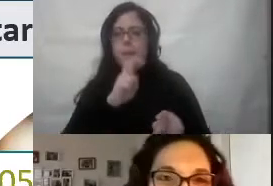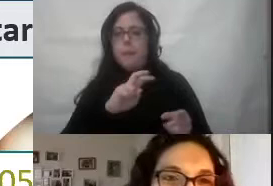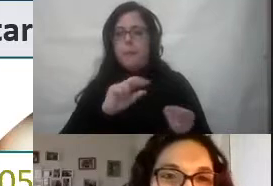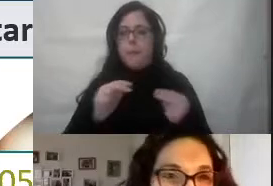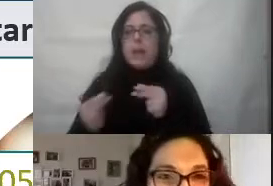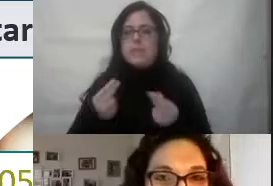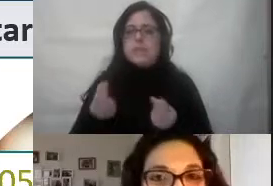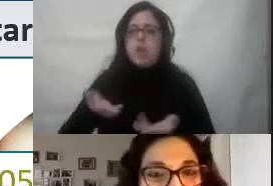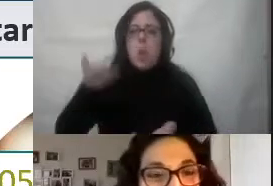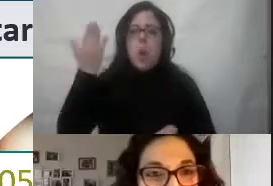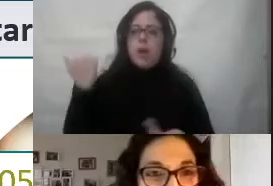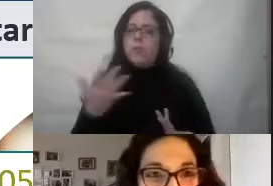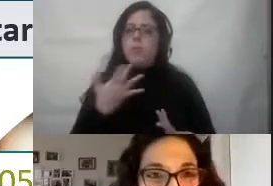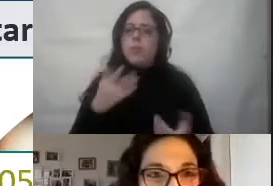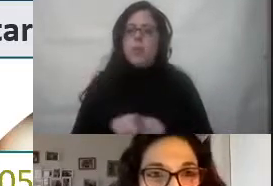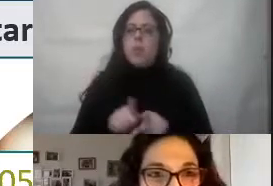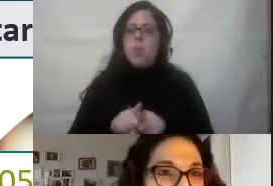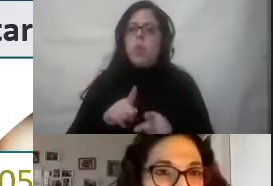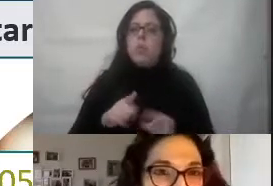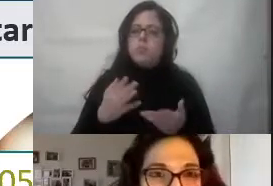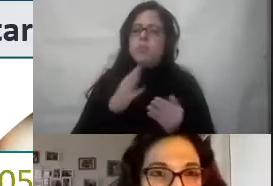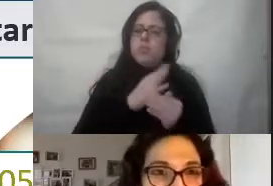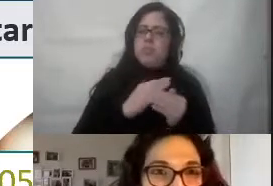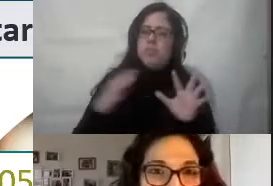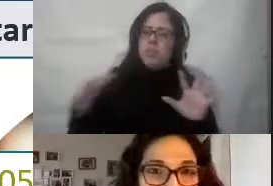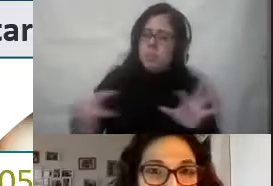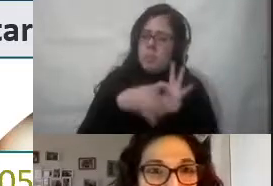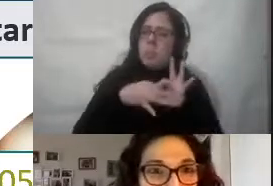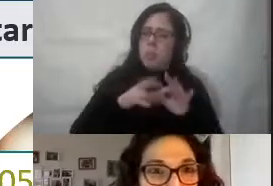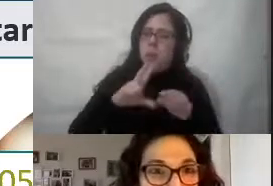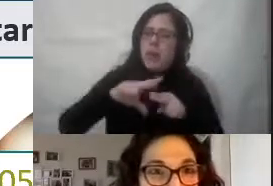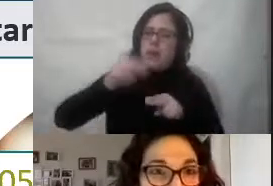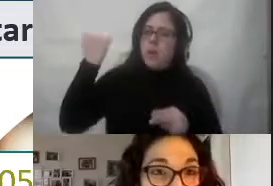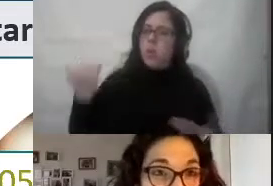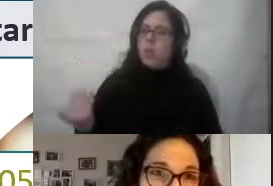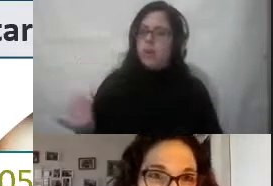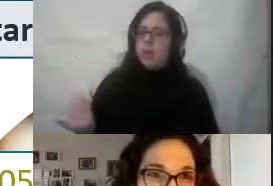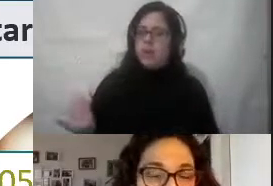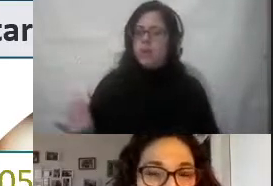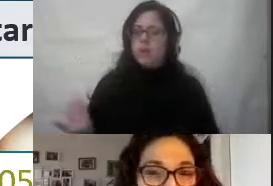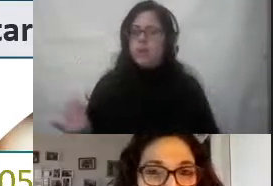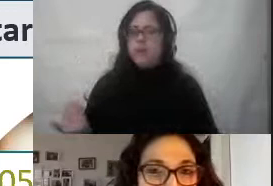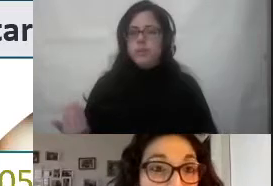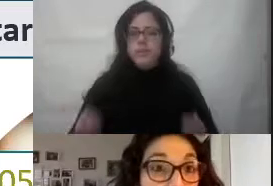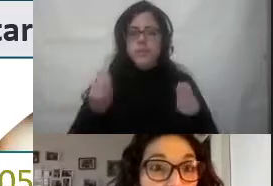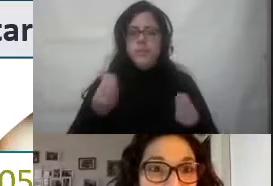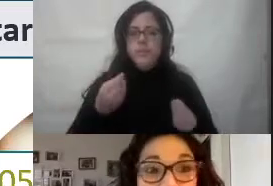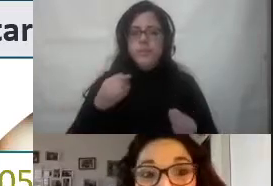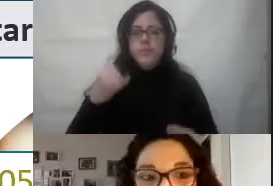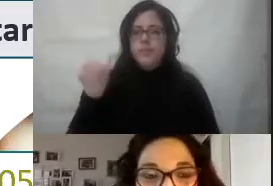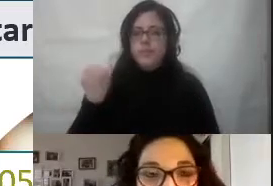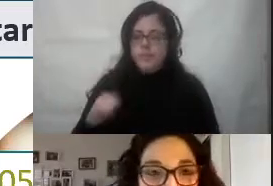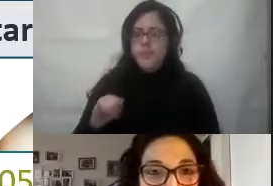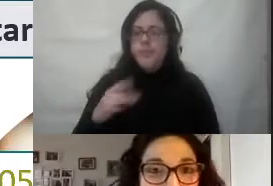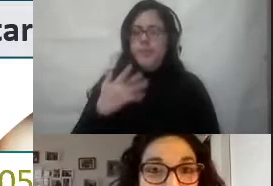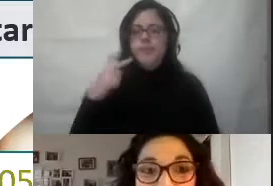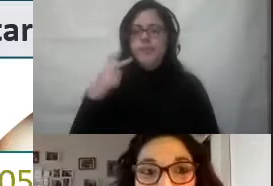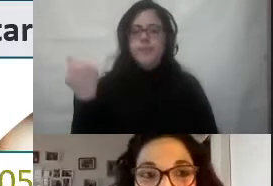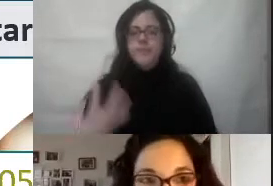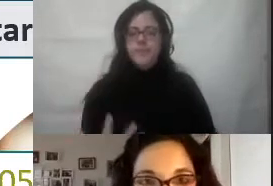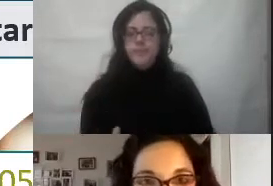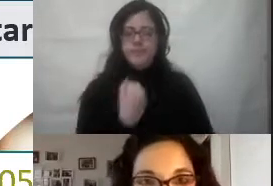qué seguimos conservando tanto ese periodo si es algo que en realidad nosotros no nos gusta? Fuimos colonizados, nos tuvimos